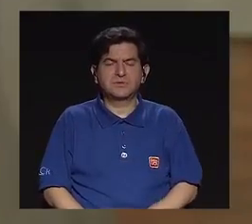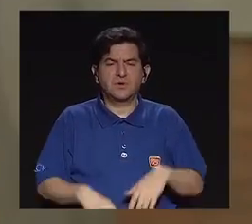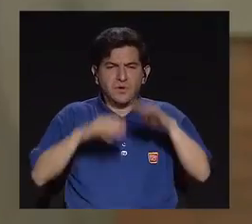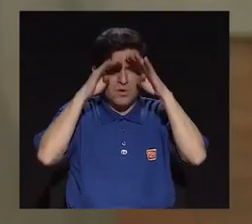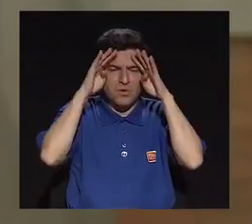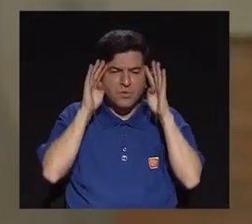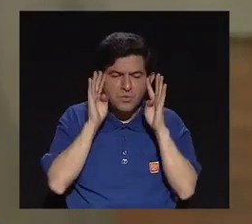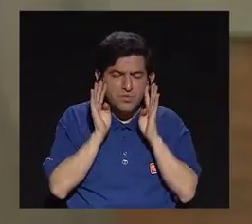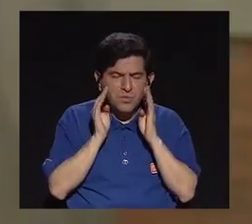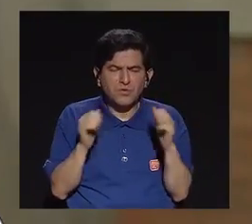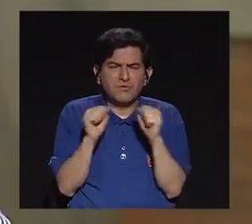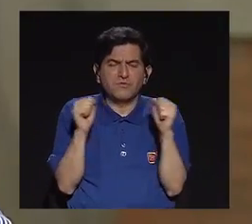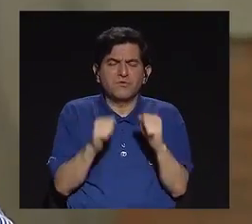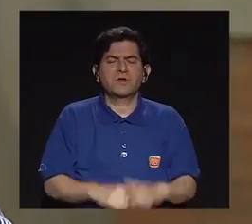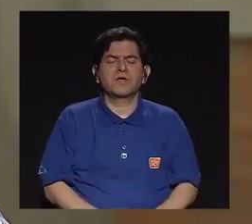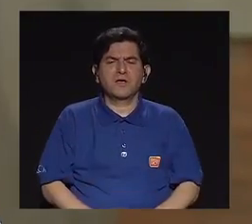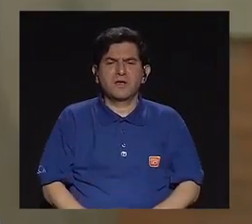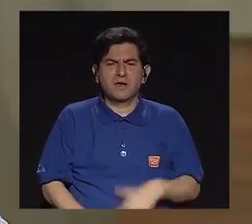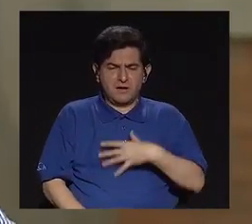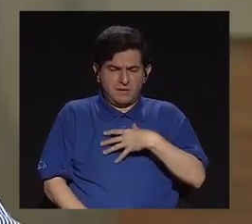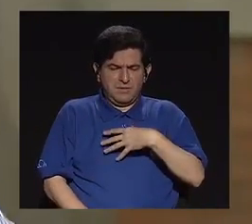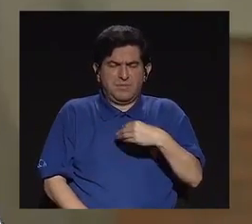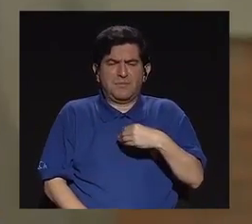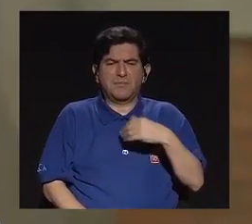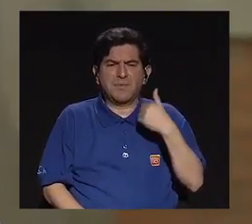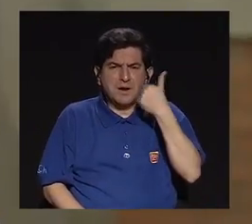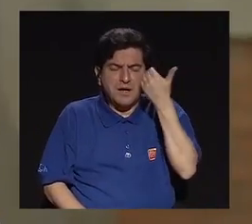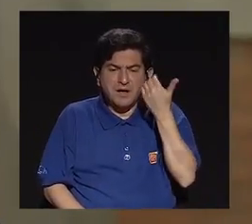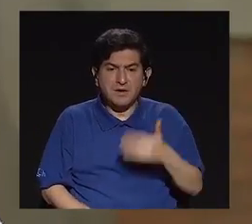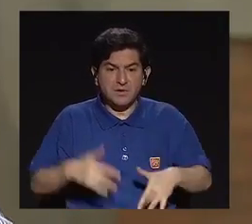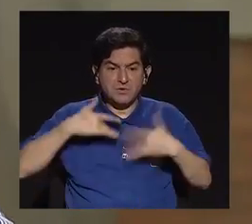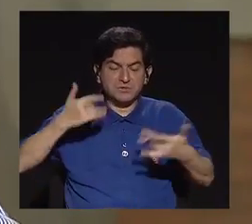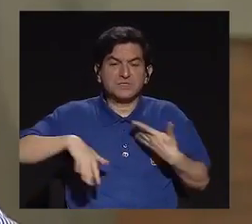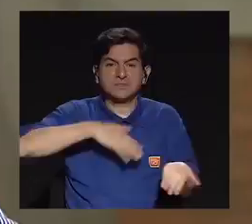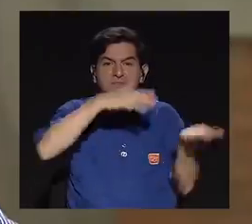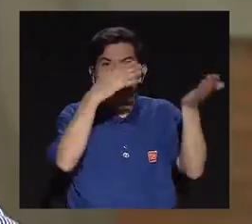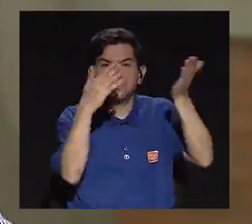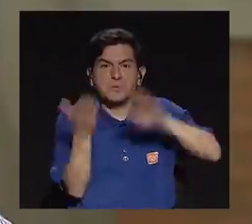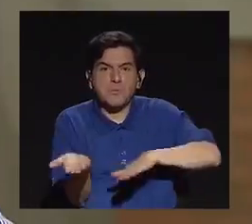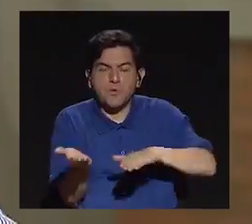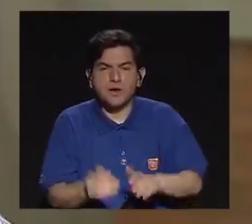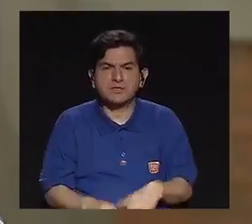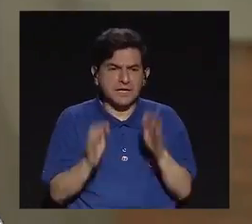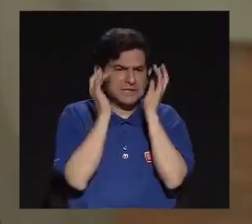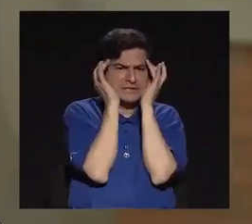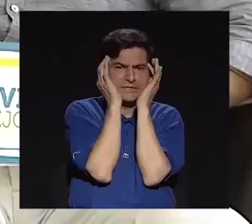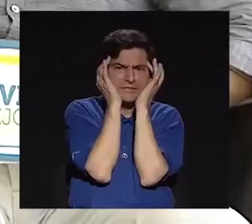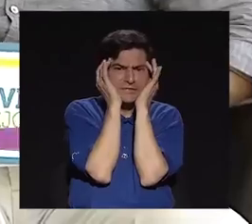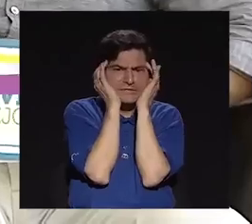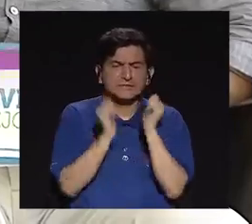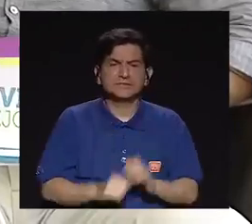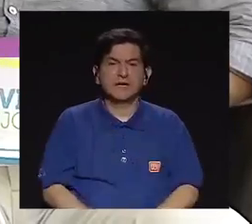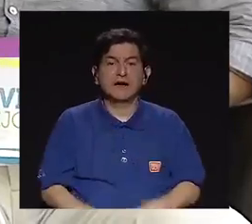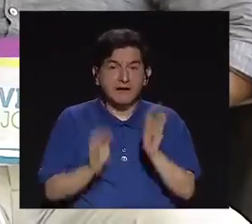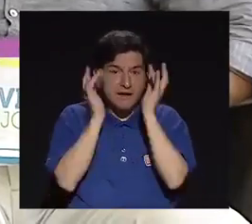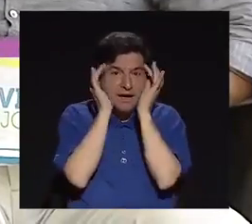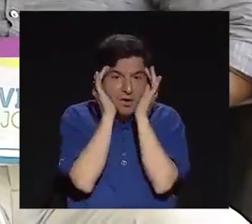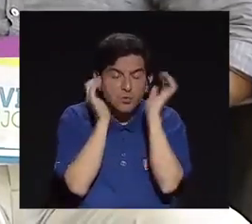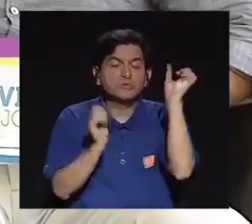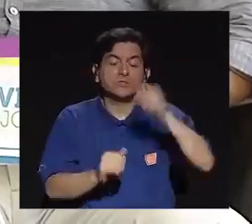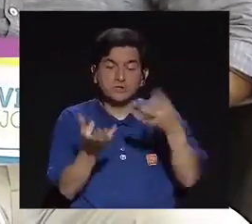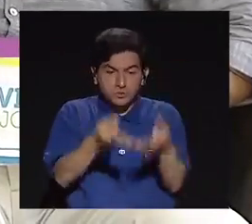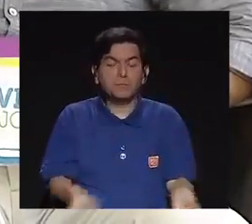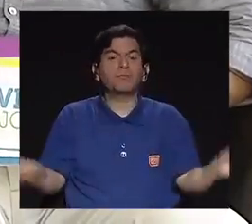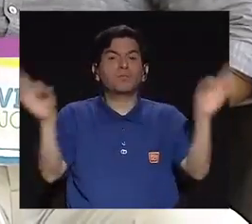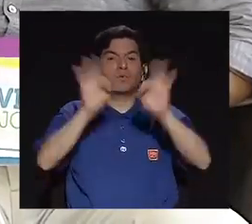palidez, sudoración fría, temblor fino, ¿verdad? Sensación de muerte inminente, ¿verdad? Entonces una sensación que angustia. Hay angustia entonces. Es una angustia